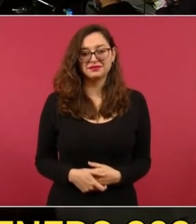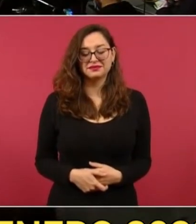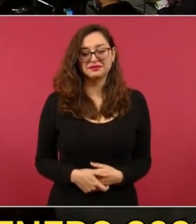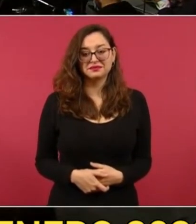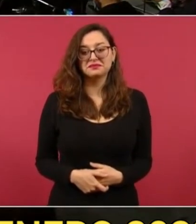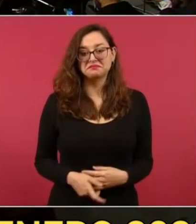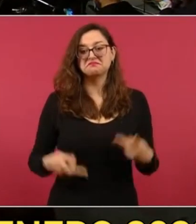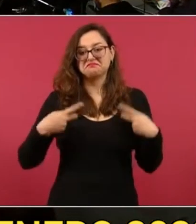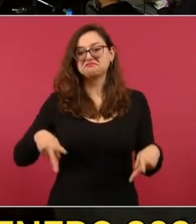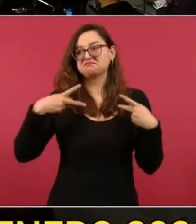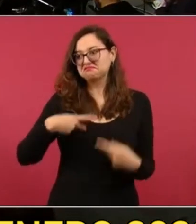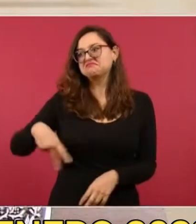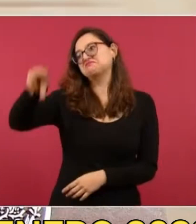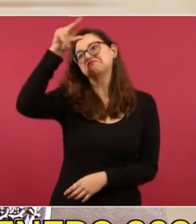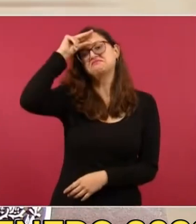Tiene sabiduría